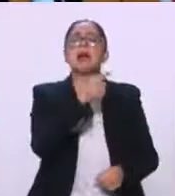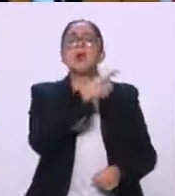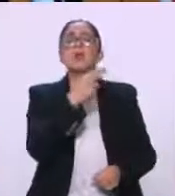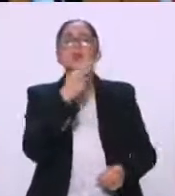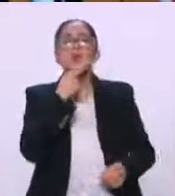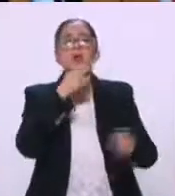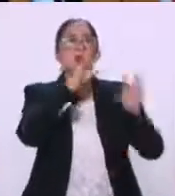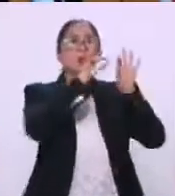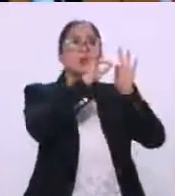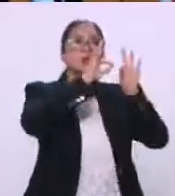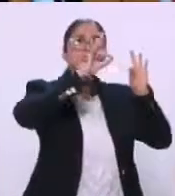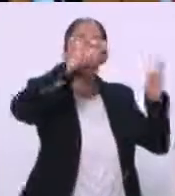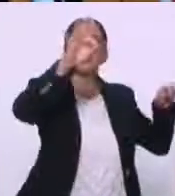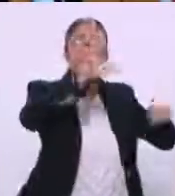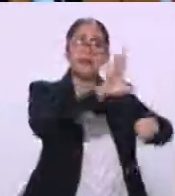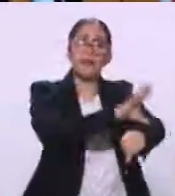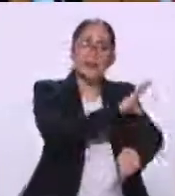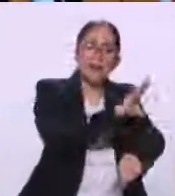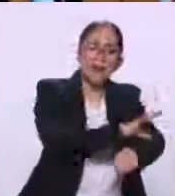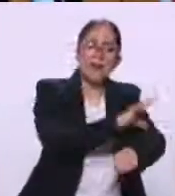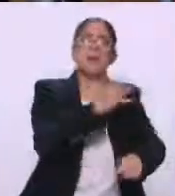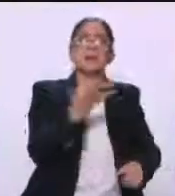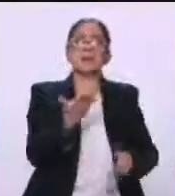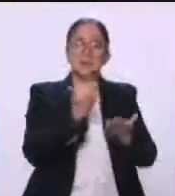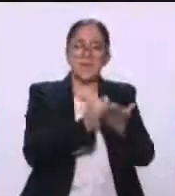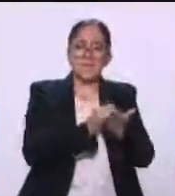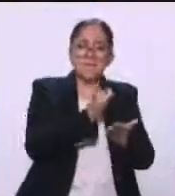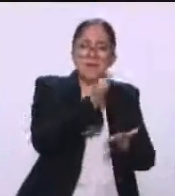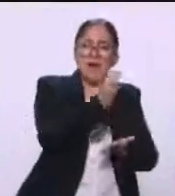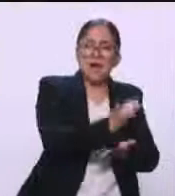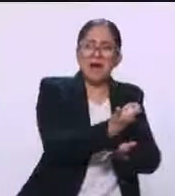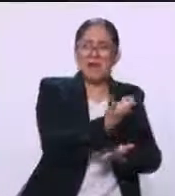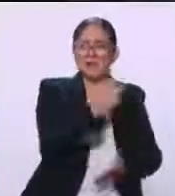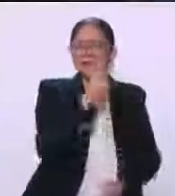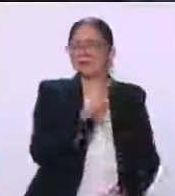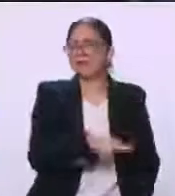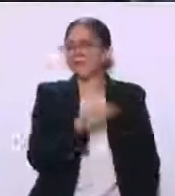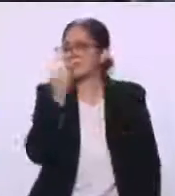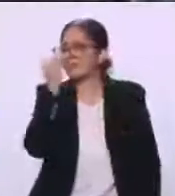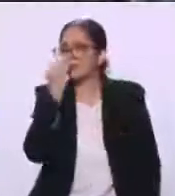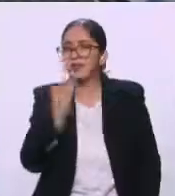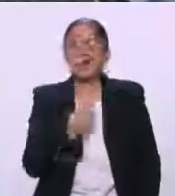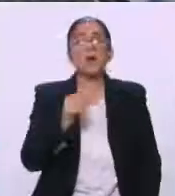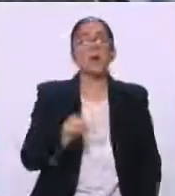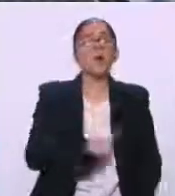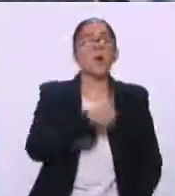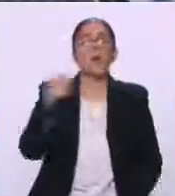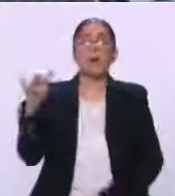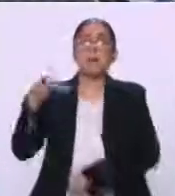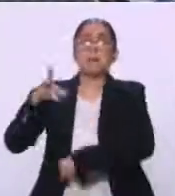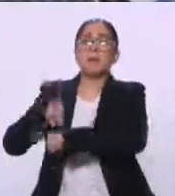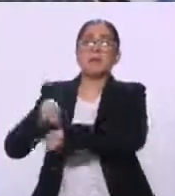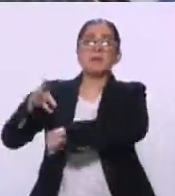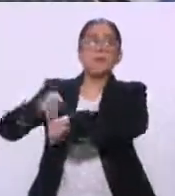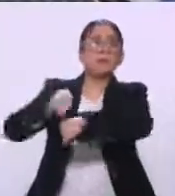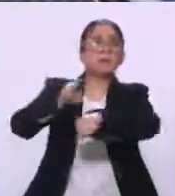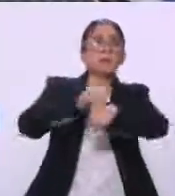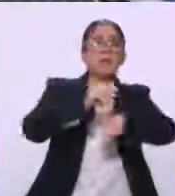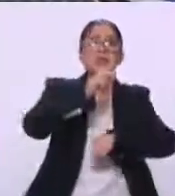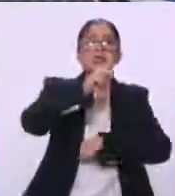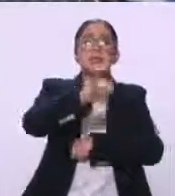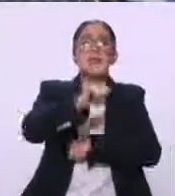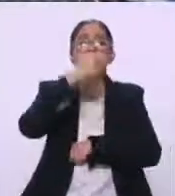y distribución, pagando un porteo ridículo, o la entrega acelerada de permisos de generación de